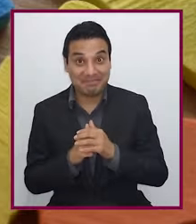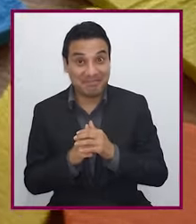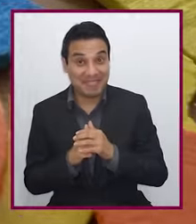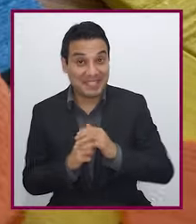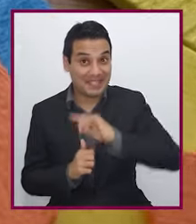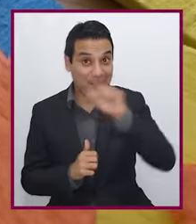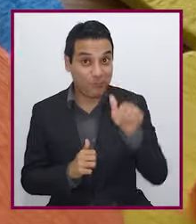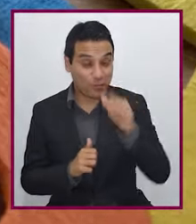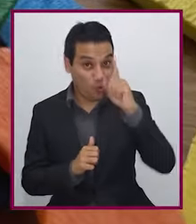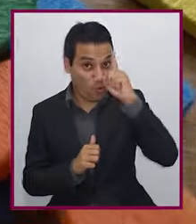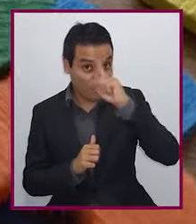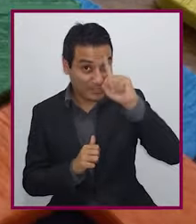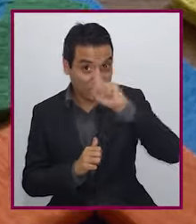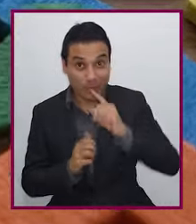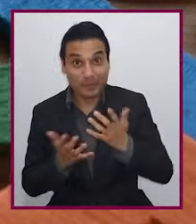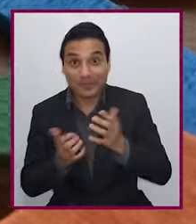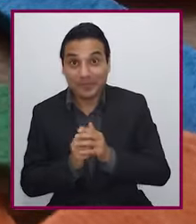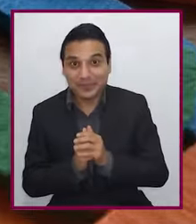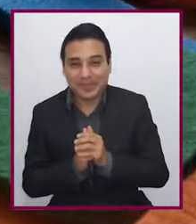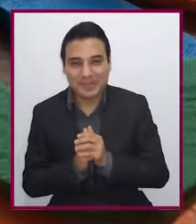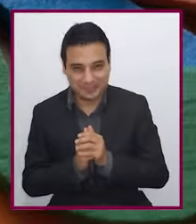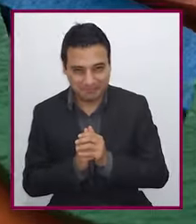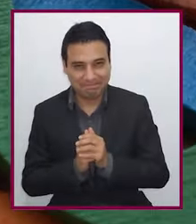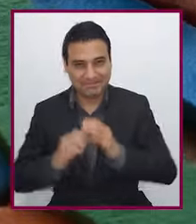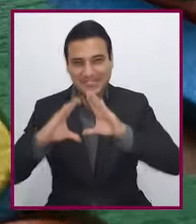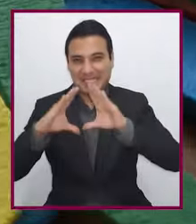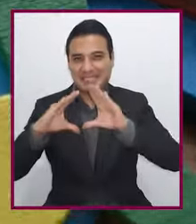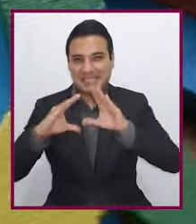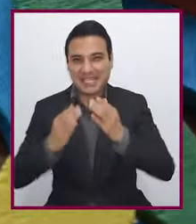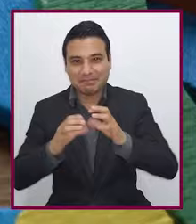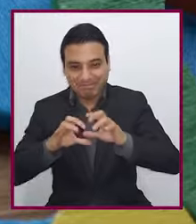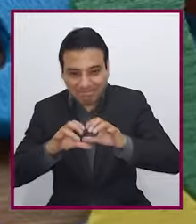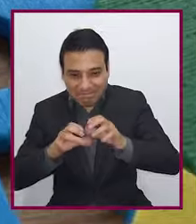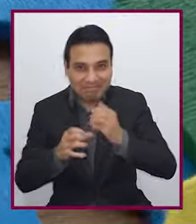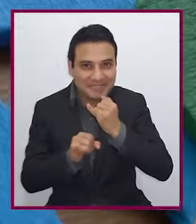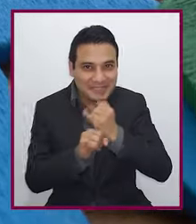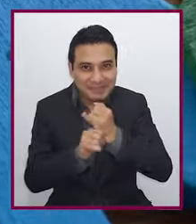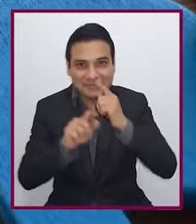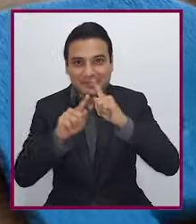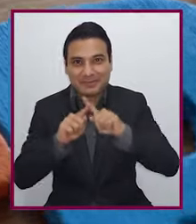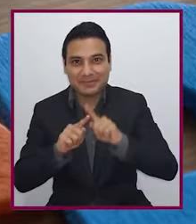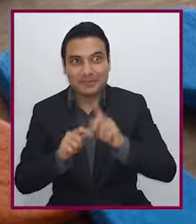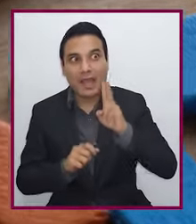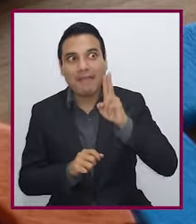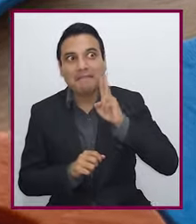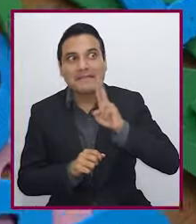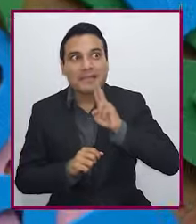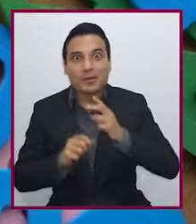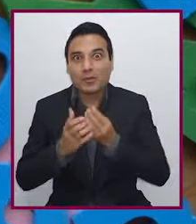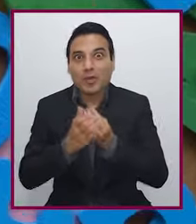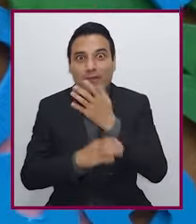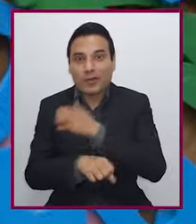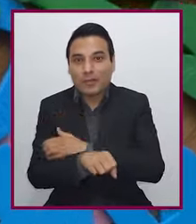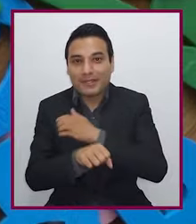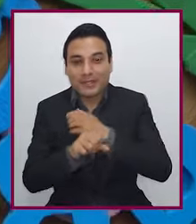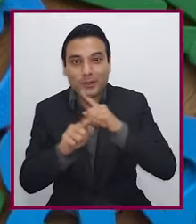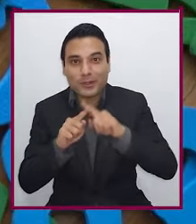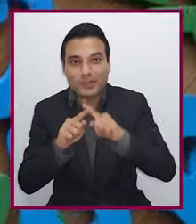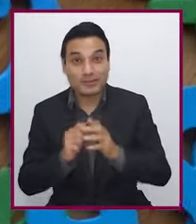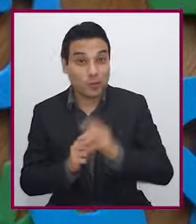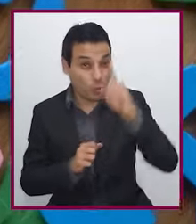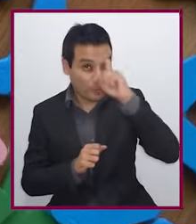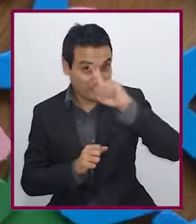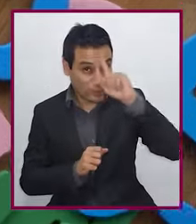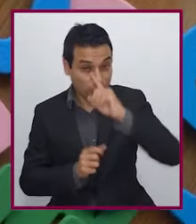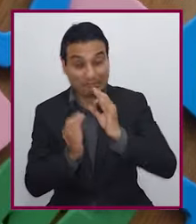tutorial de hoy con Alberto Candiani será sobre manuales de alfabetización digital y ya quiero conocer ese personaje que dices. Te adelanto que el tutorial